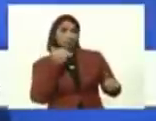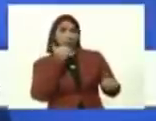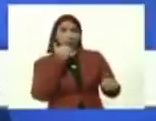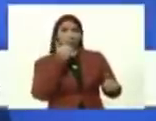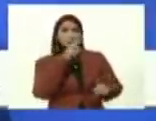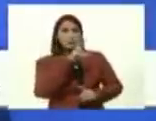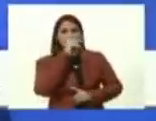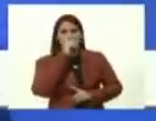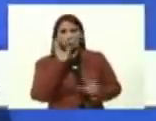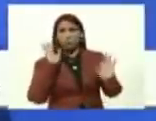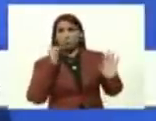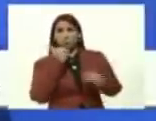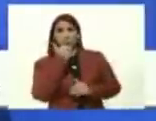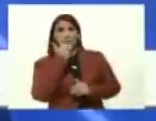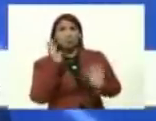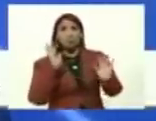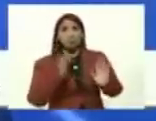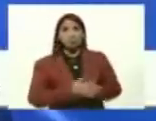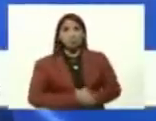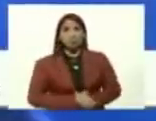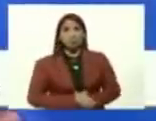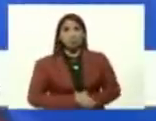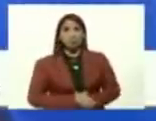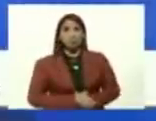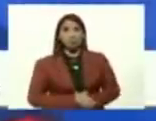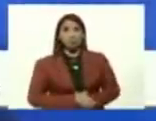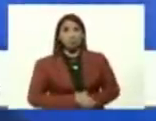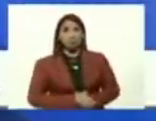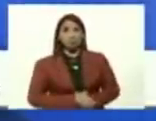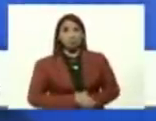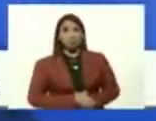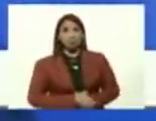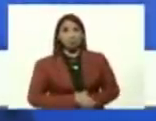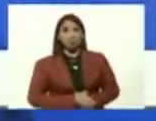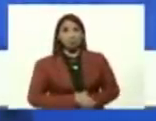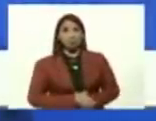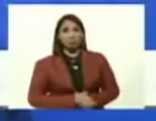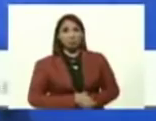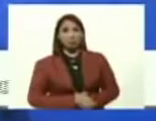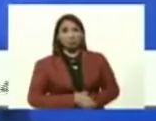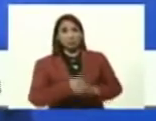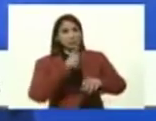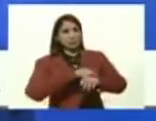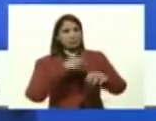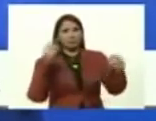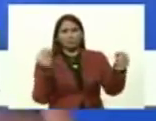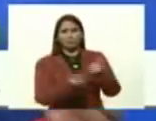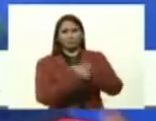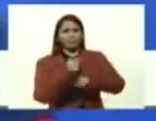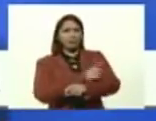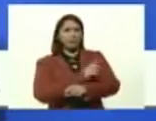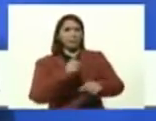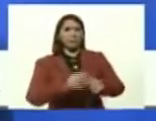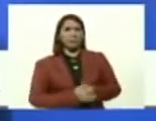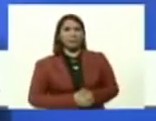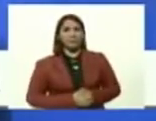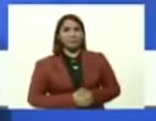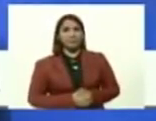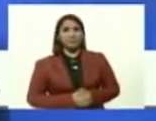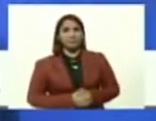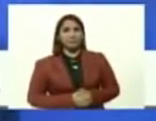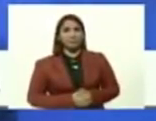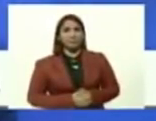3 añitos. Sí, está allí presente y el tiempo pasa rápido, los días van corriendo